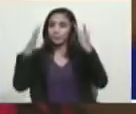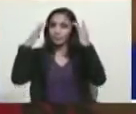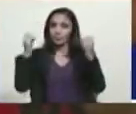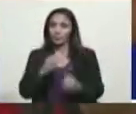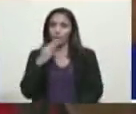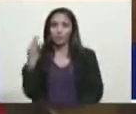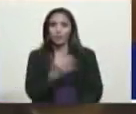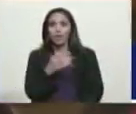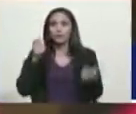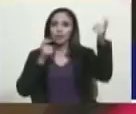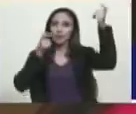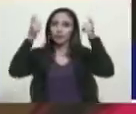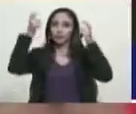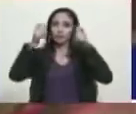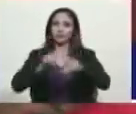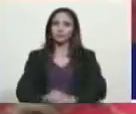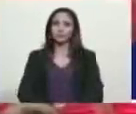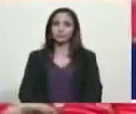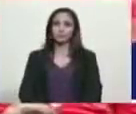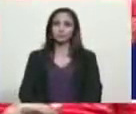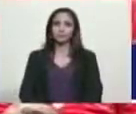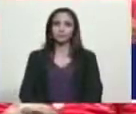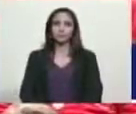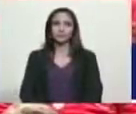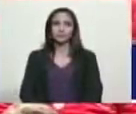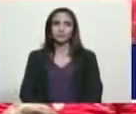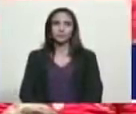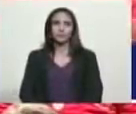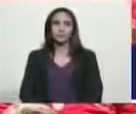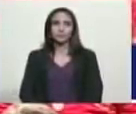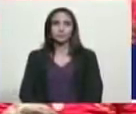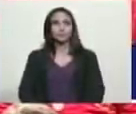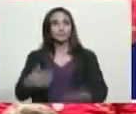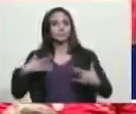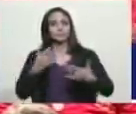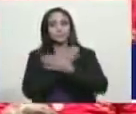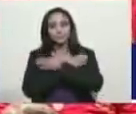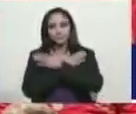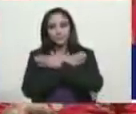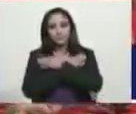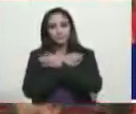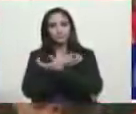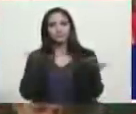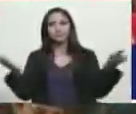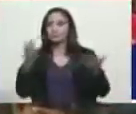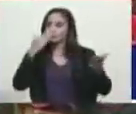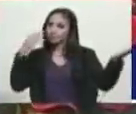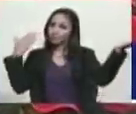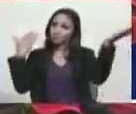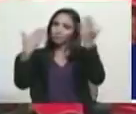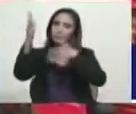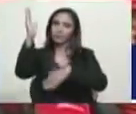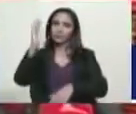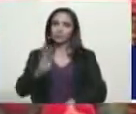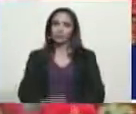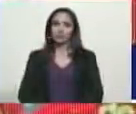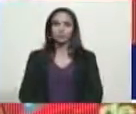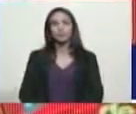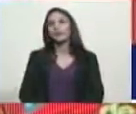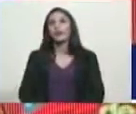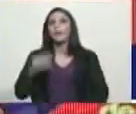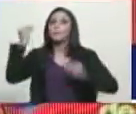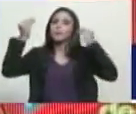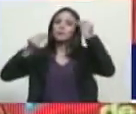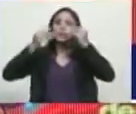profundamente chavista. Así que mis felicidades. Sigamos adelante, pensando en